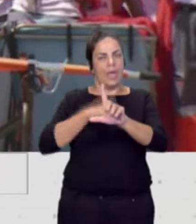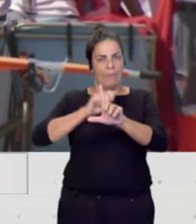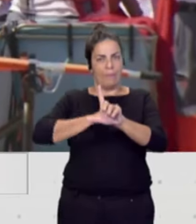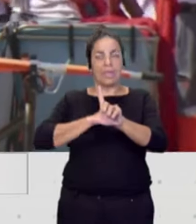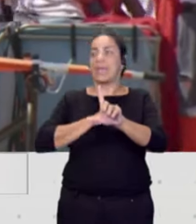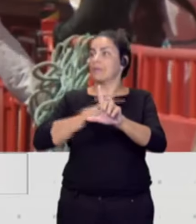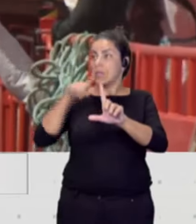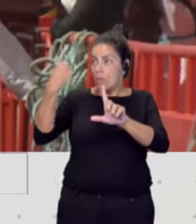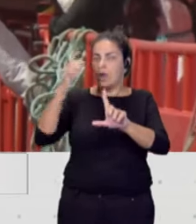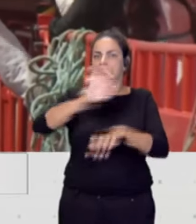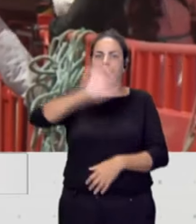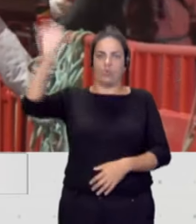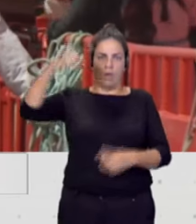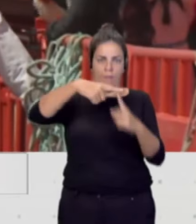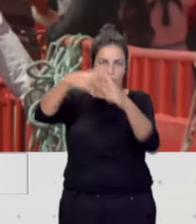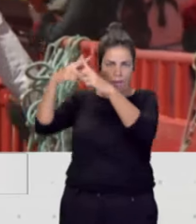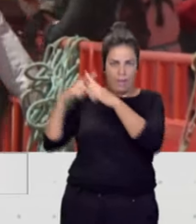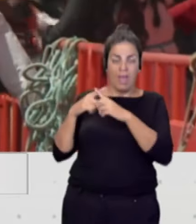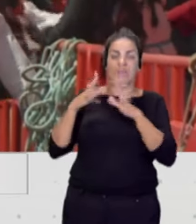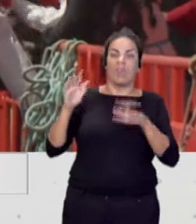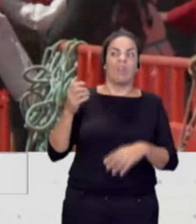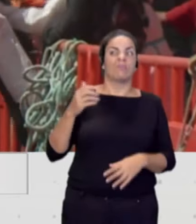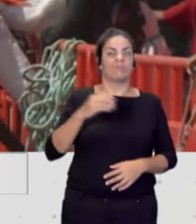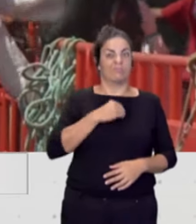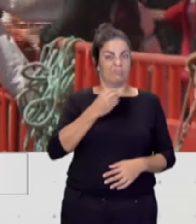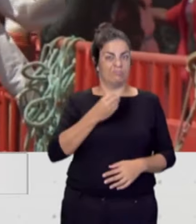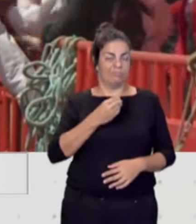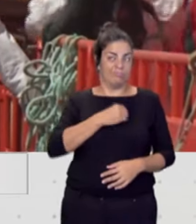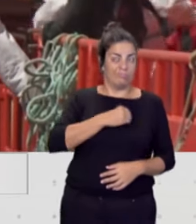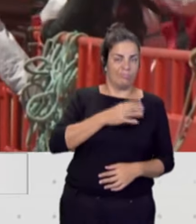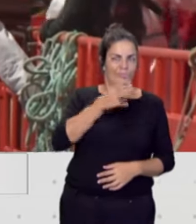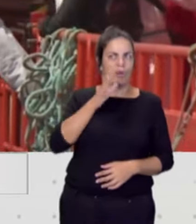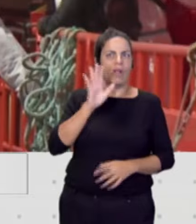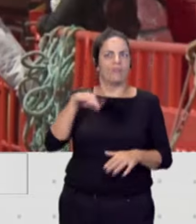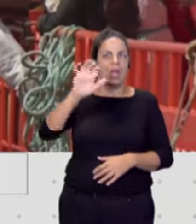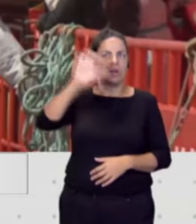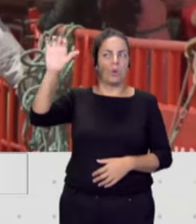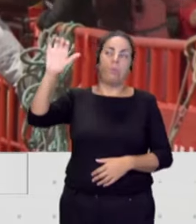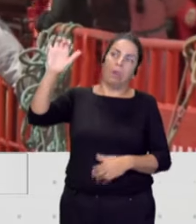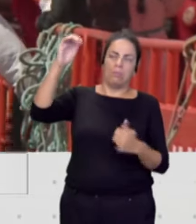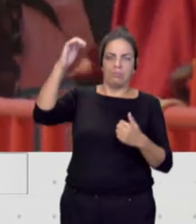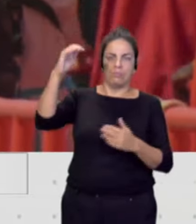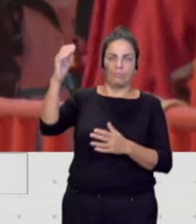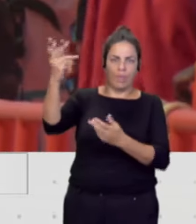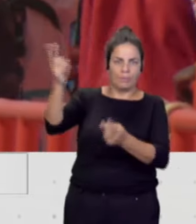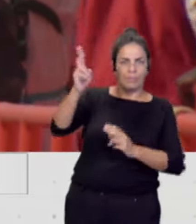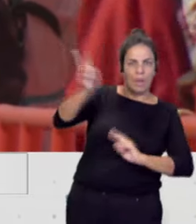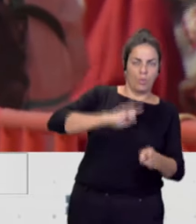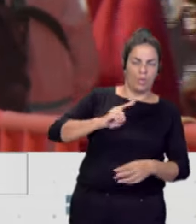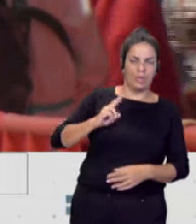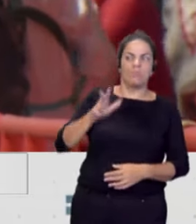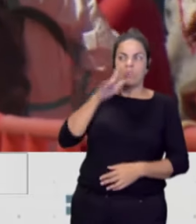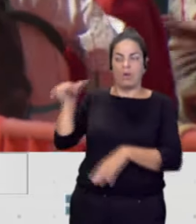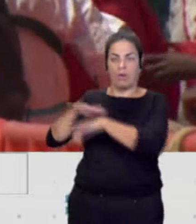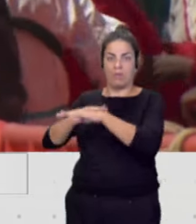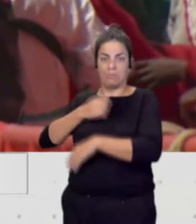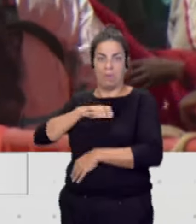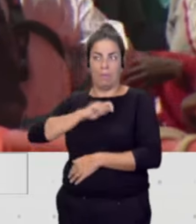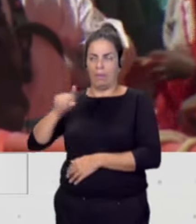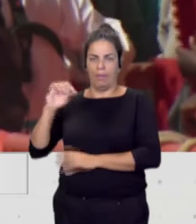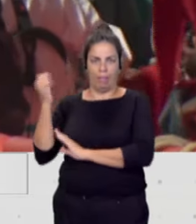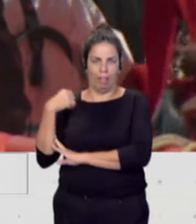Europea. Lamentablemente estamos viendo casi más respuesta en la Unión Europea que en el Estado español, que nos ha dejado absolutamente abandonados. Pero insisto, dice devolver